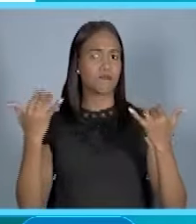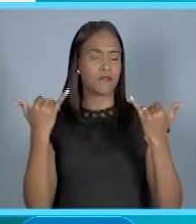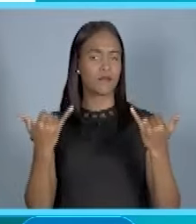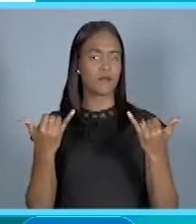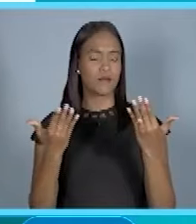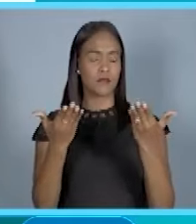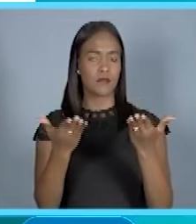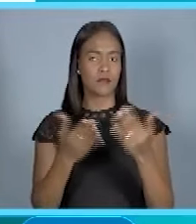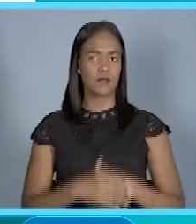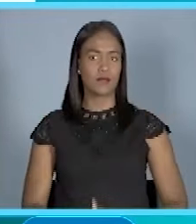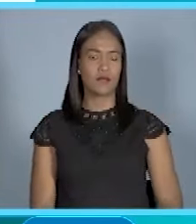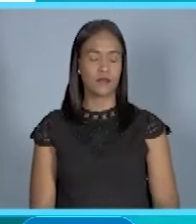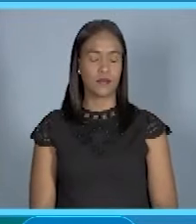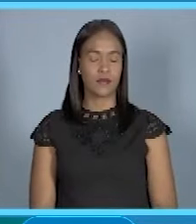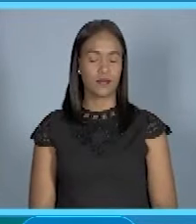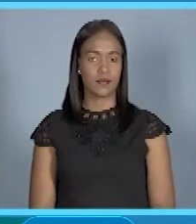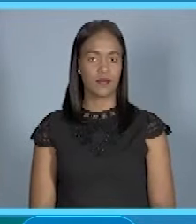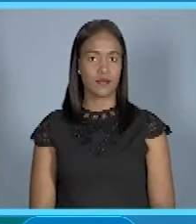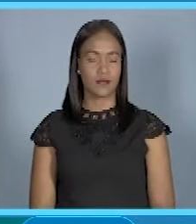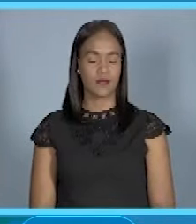titulares de este miércoles.